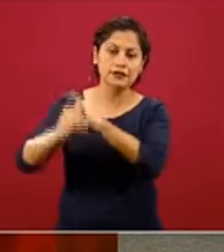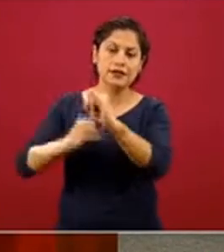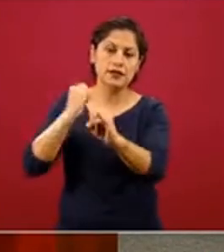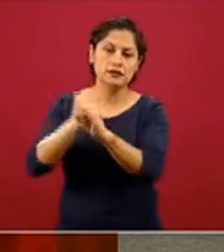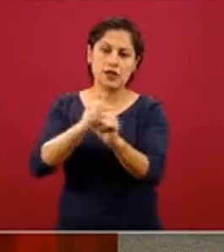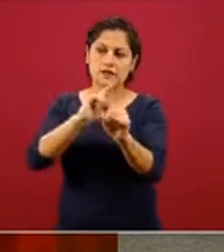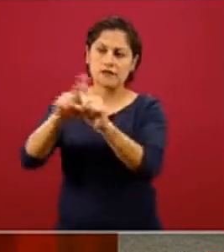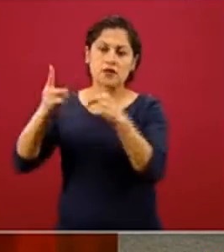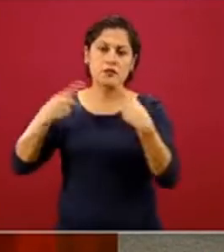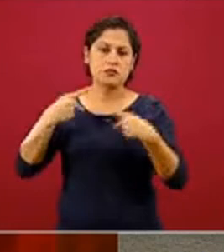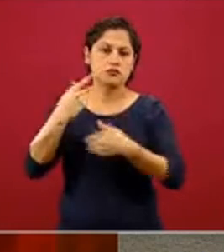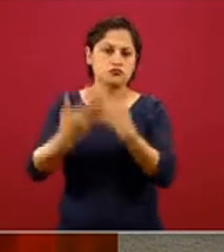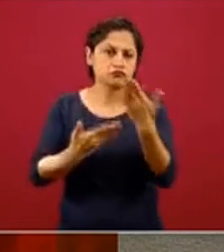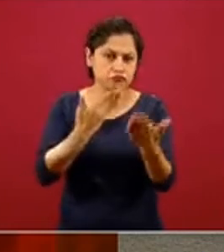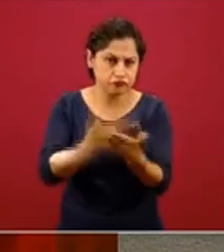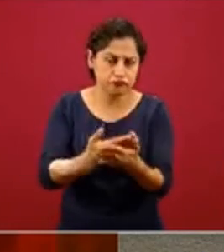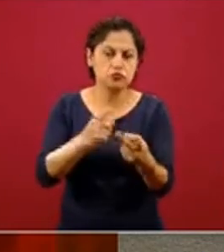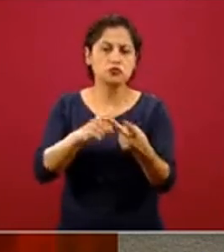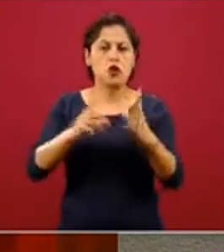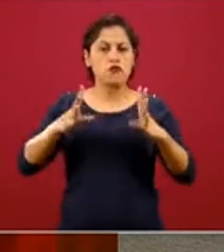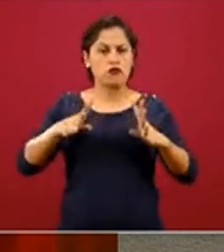asistencia o fundaciones,